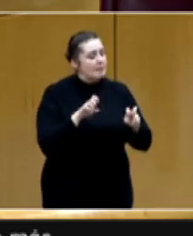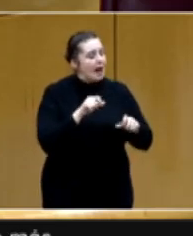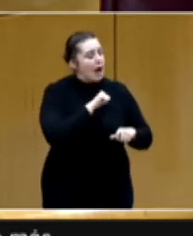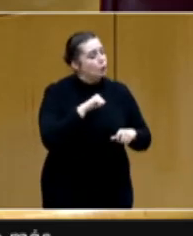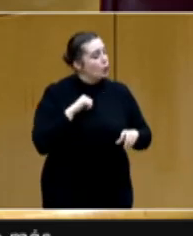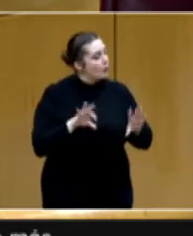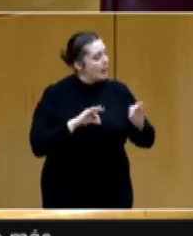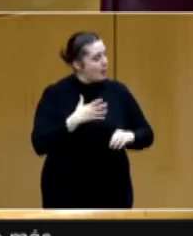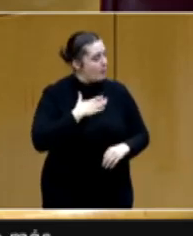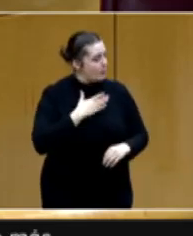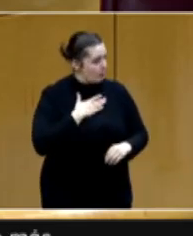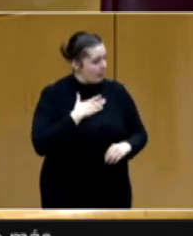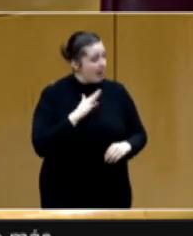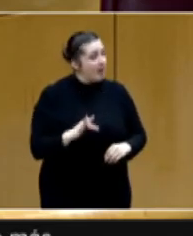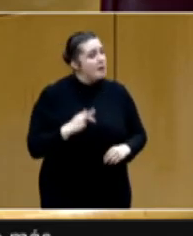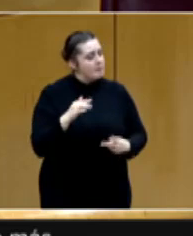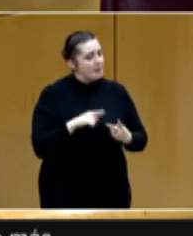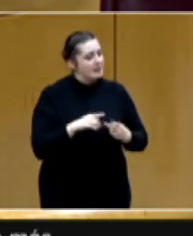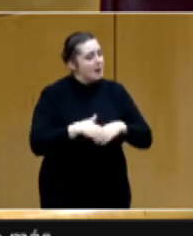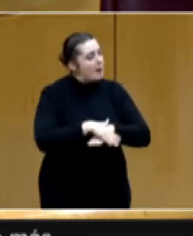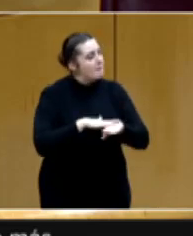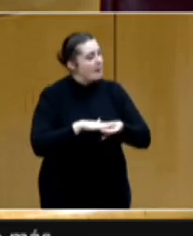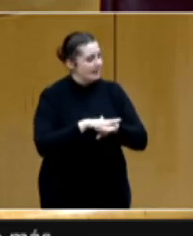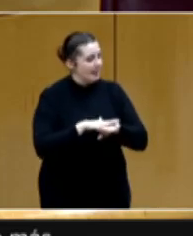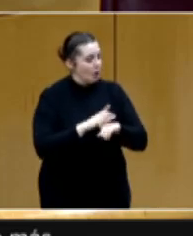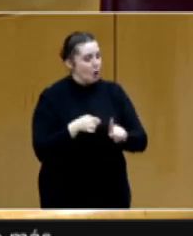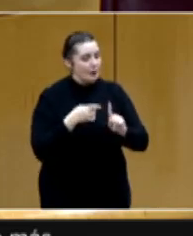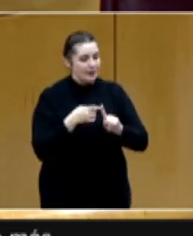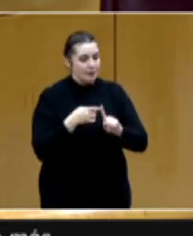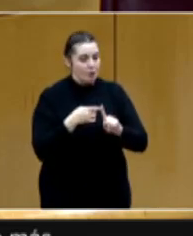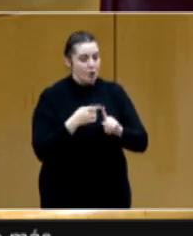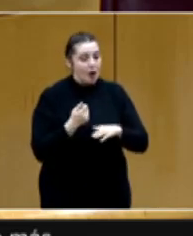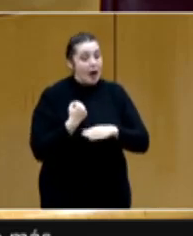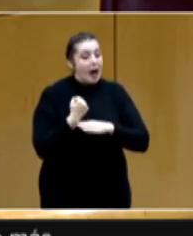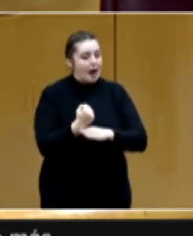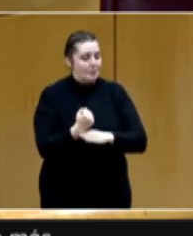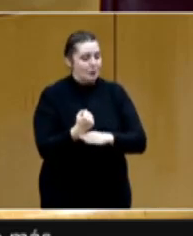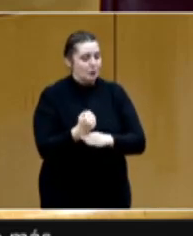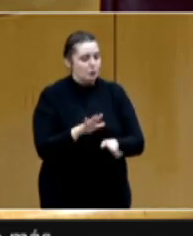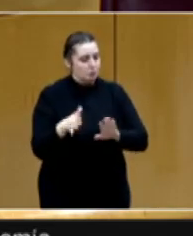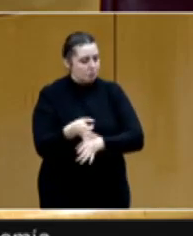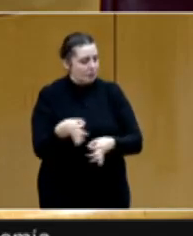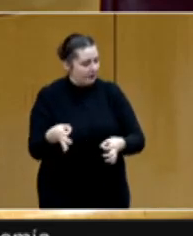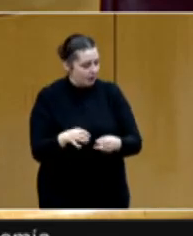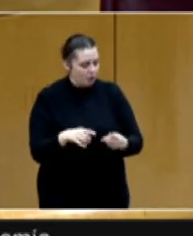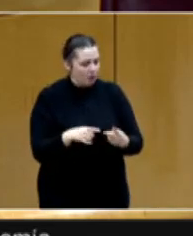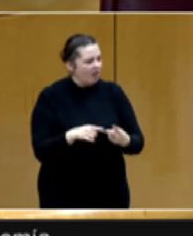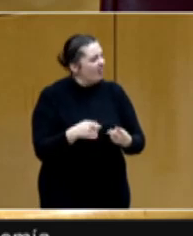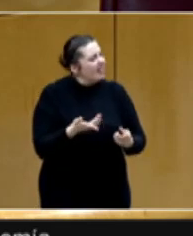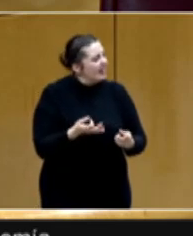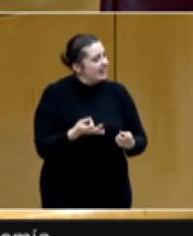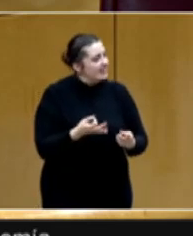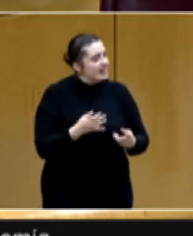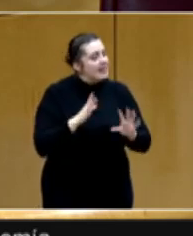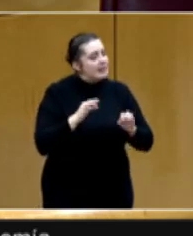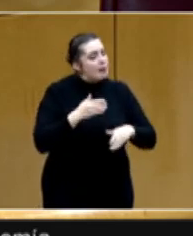pero que además sirve de fundamento para que esa provisión de apoyos pueda hacerse adecuadamente y es el concepto de ajustes